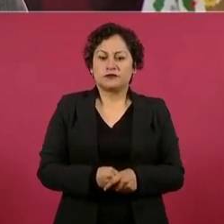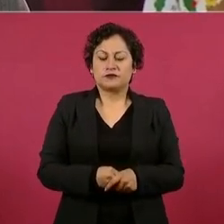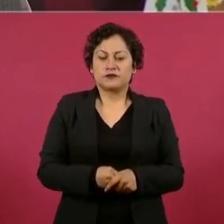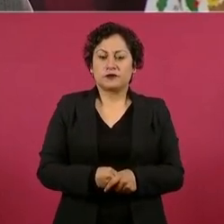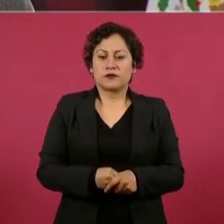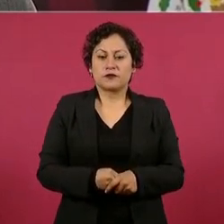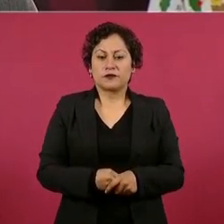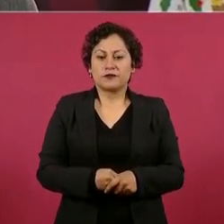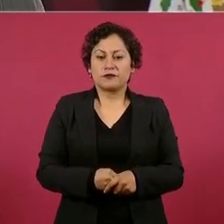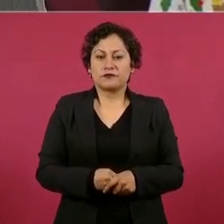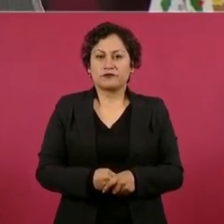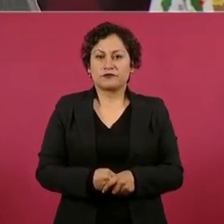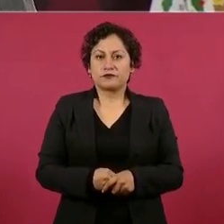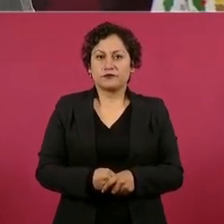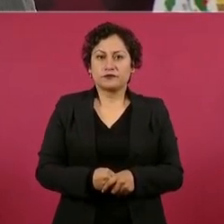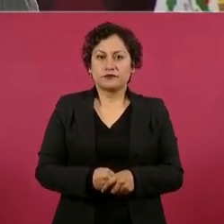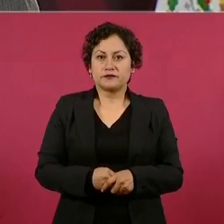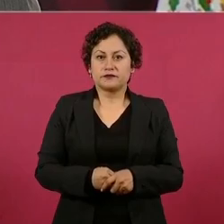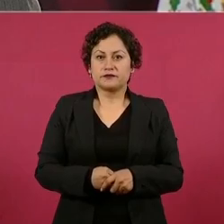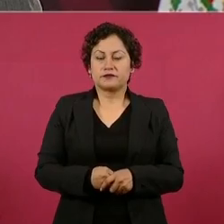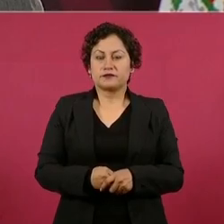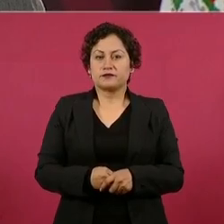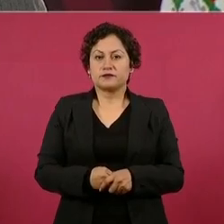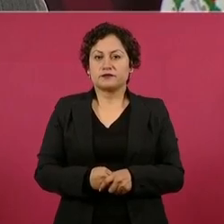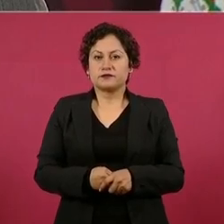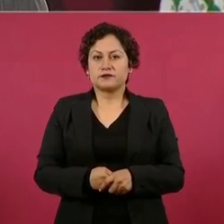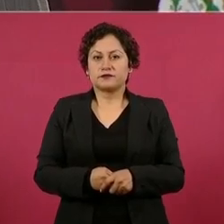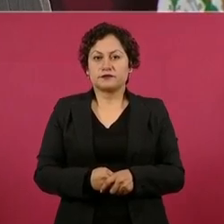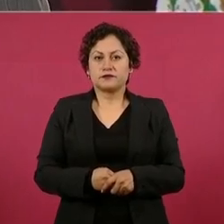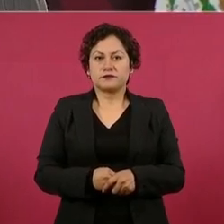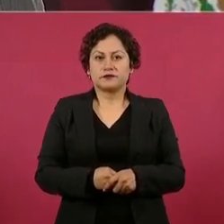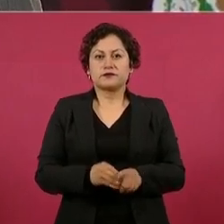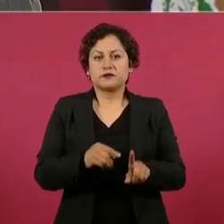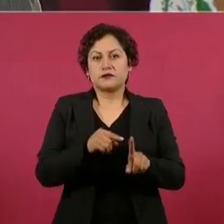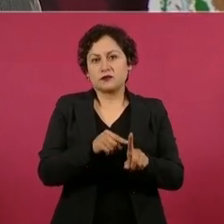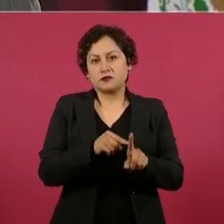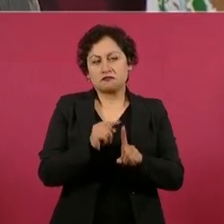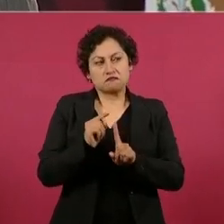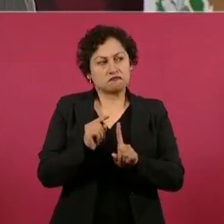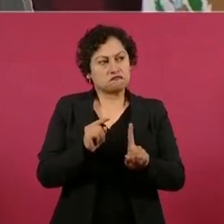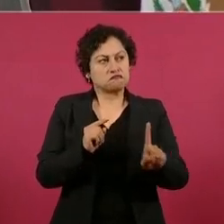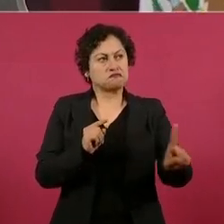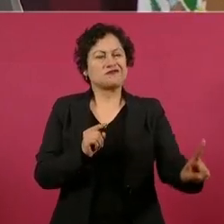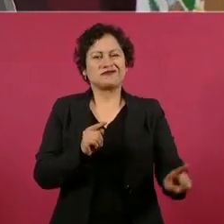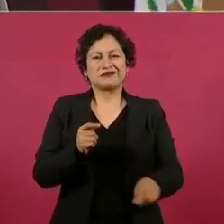hacia el chacal. En eso terminó